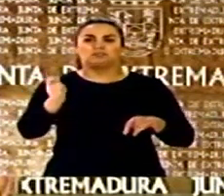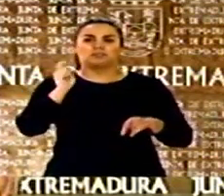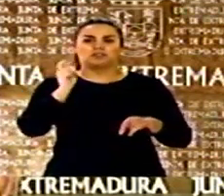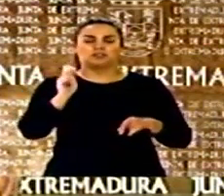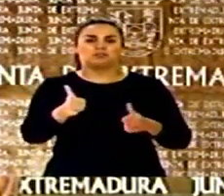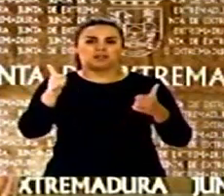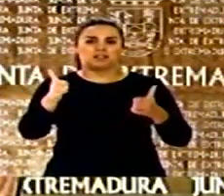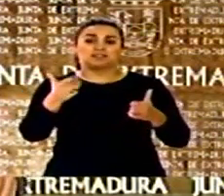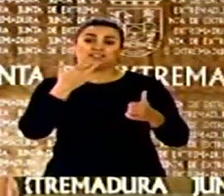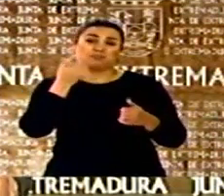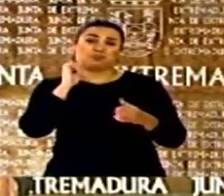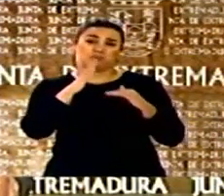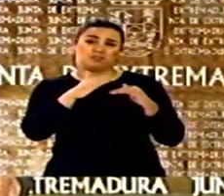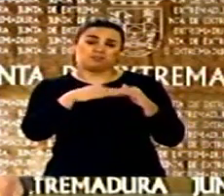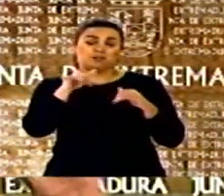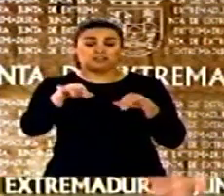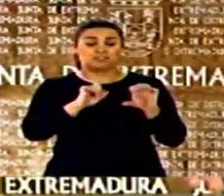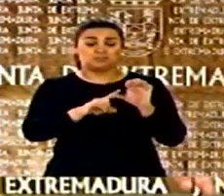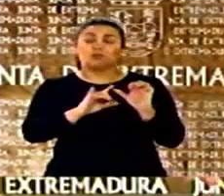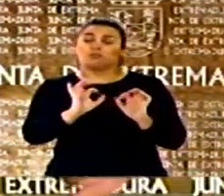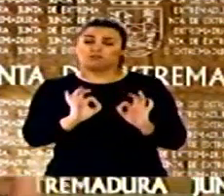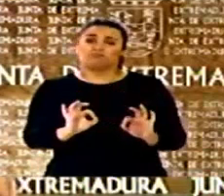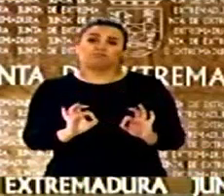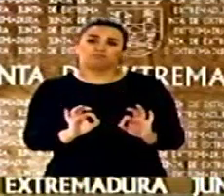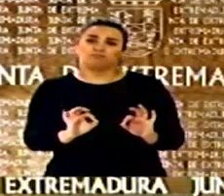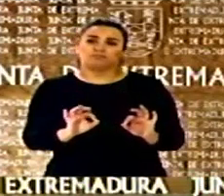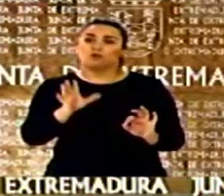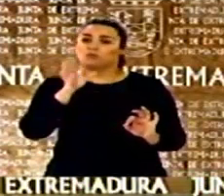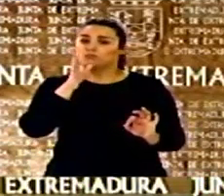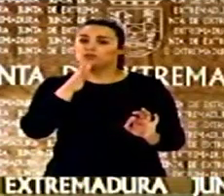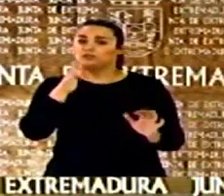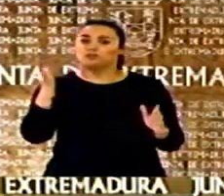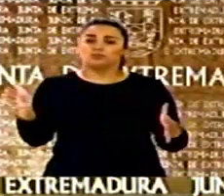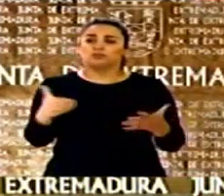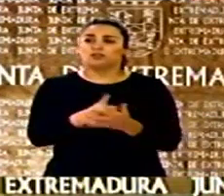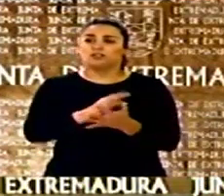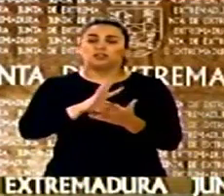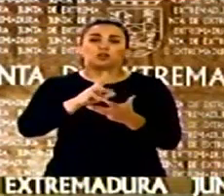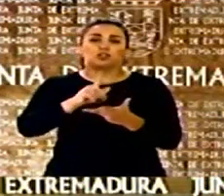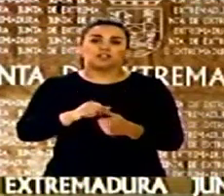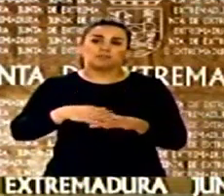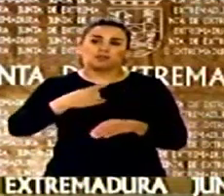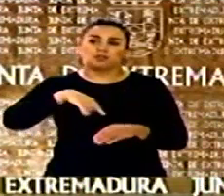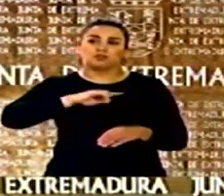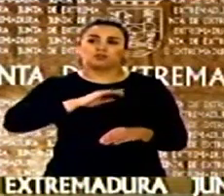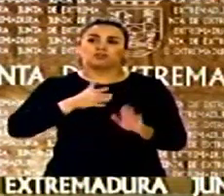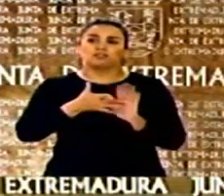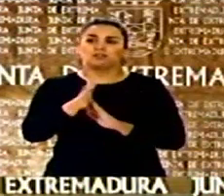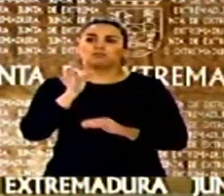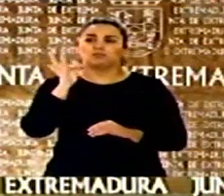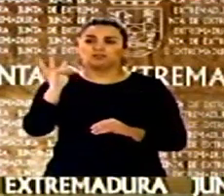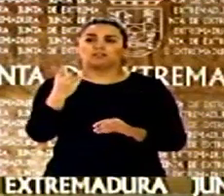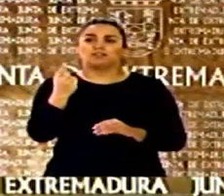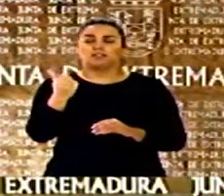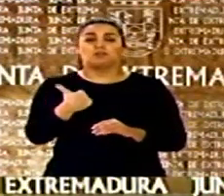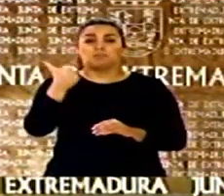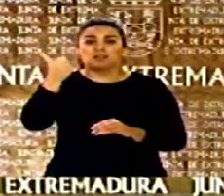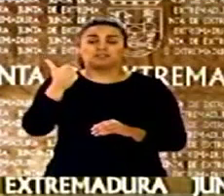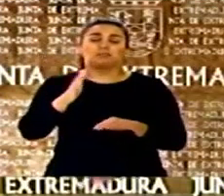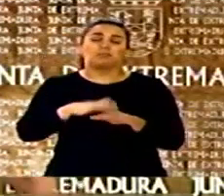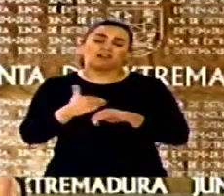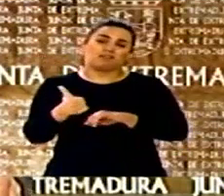porque en Extremadura hay 160.000 con pensiones mínimas y 15.000 con pensiones no contributivas. Es decir, va a haber personas que van,